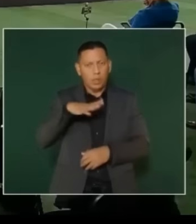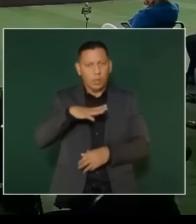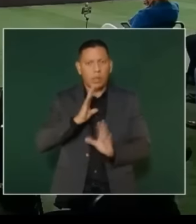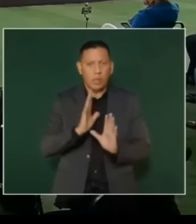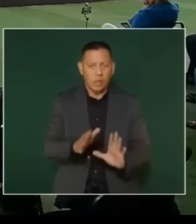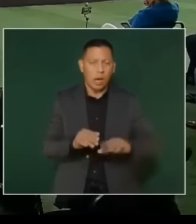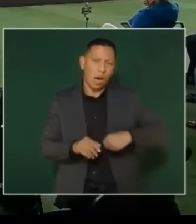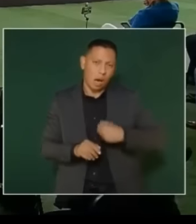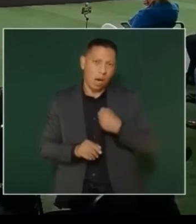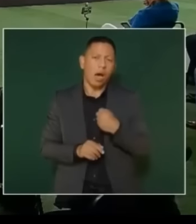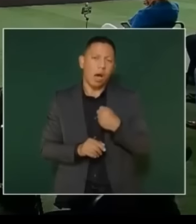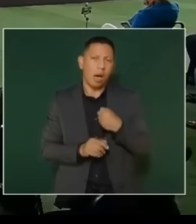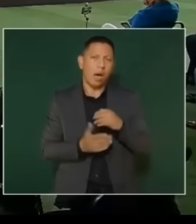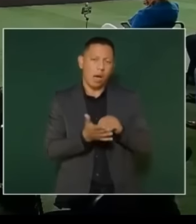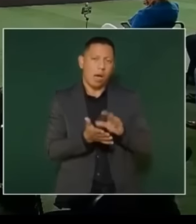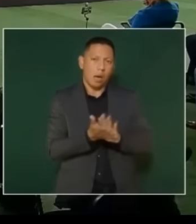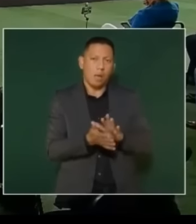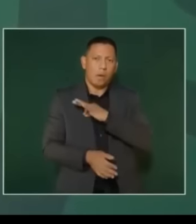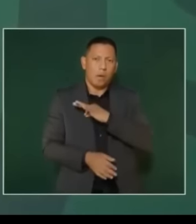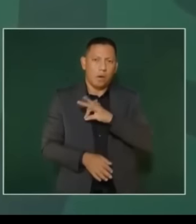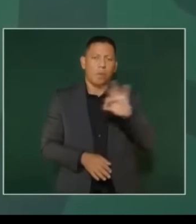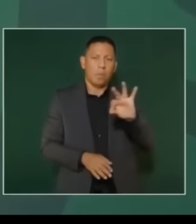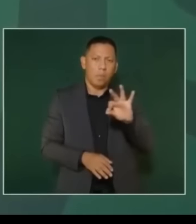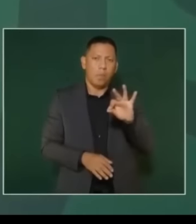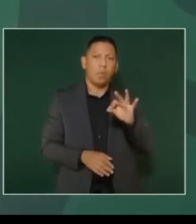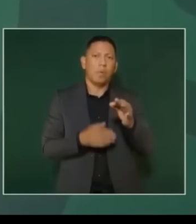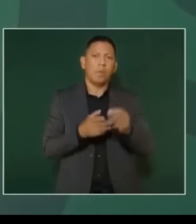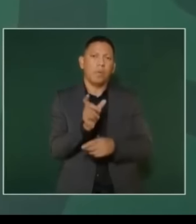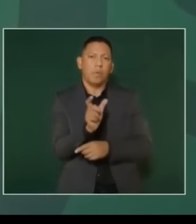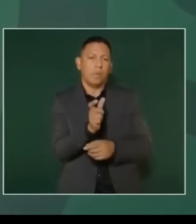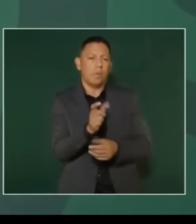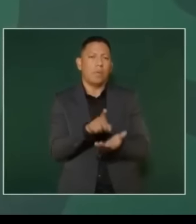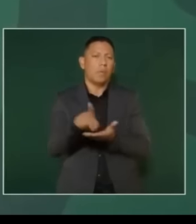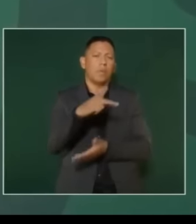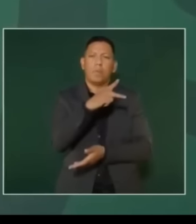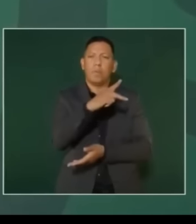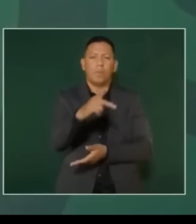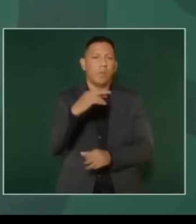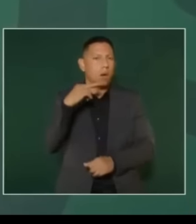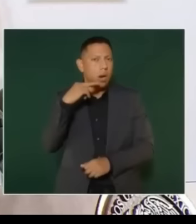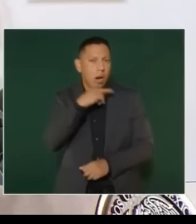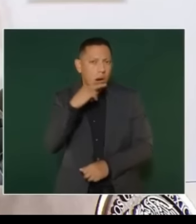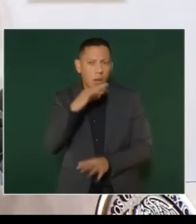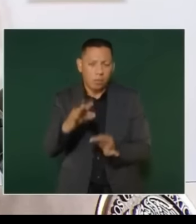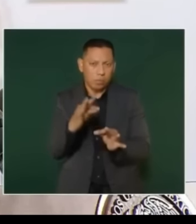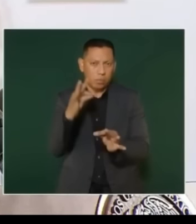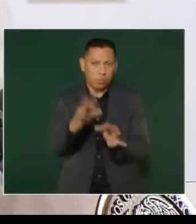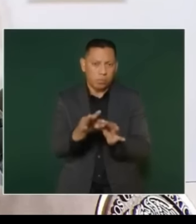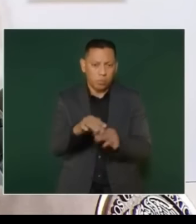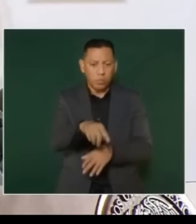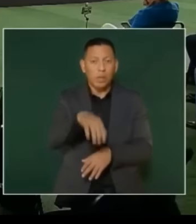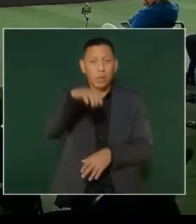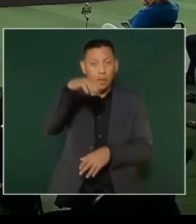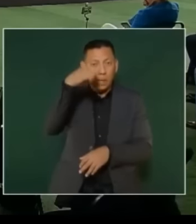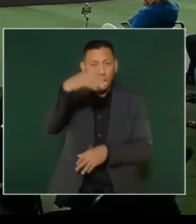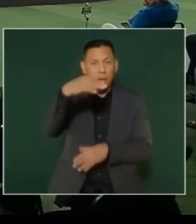tenerlos disponibles para poderles depositar su pensión, su derecho, inmediatamente cumplan su edad. Así